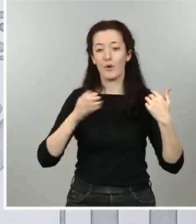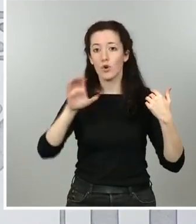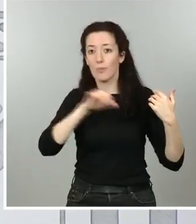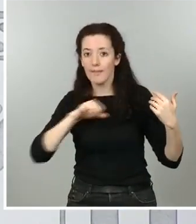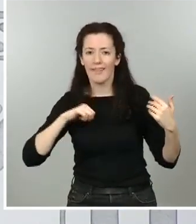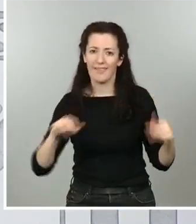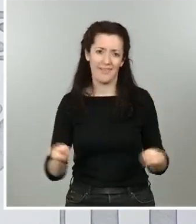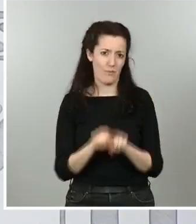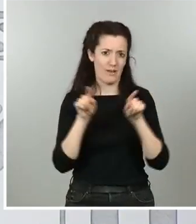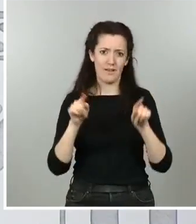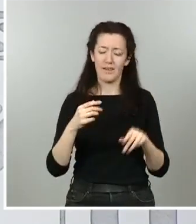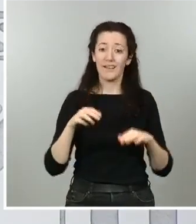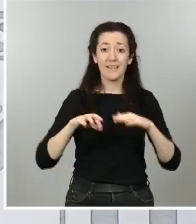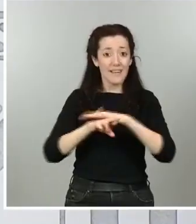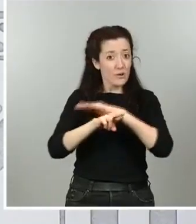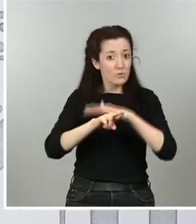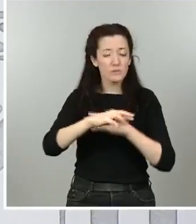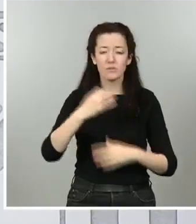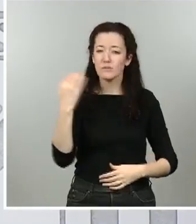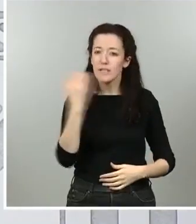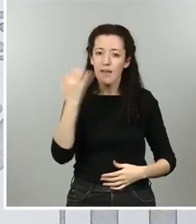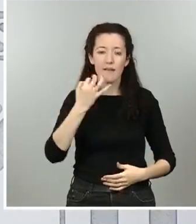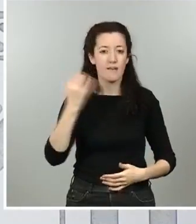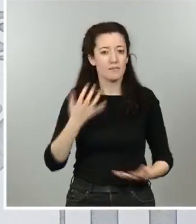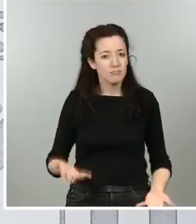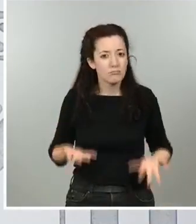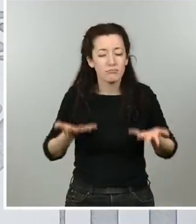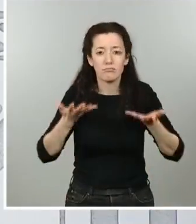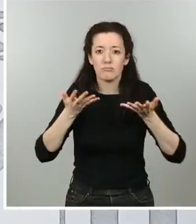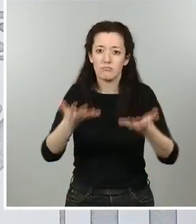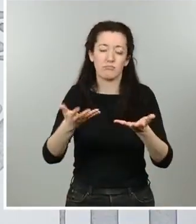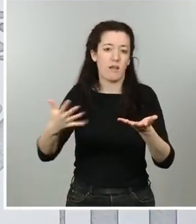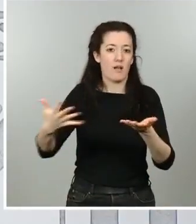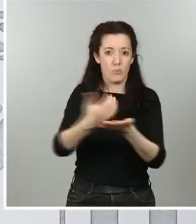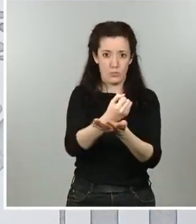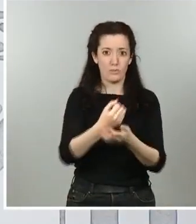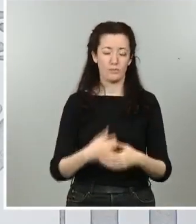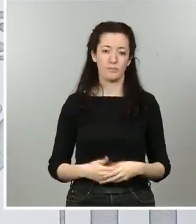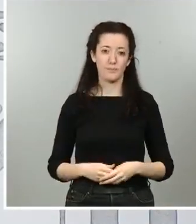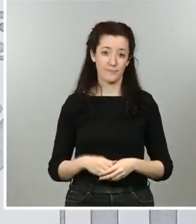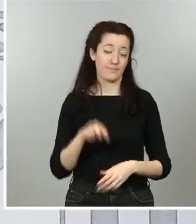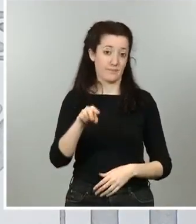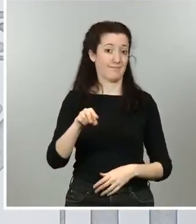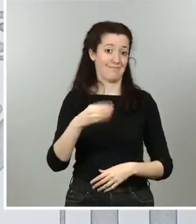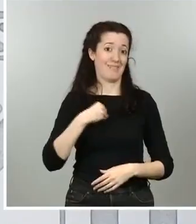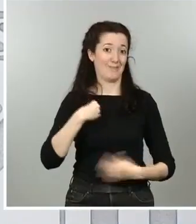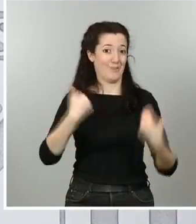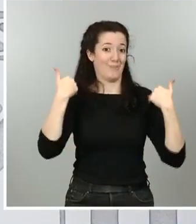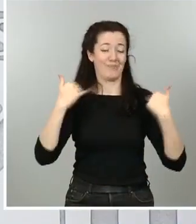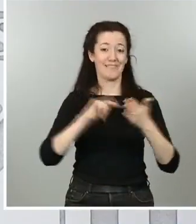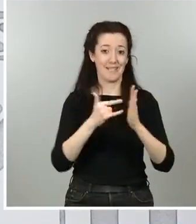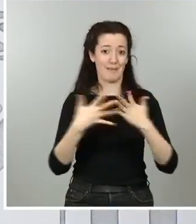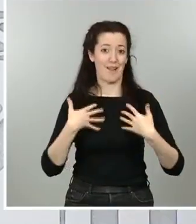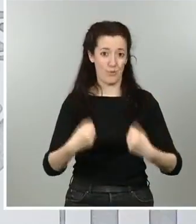recursos se aproximaran a aquella administración que provee el sistema de salud. Por eso,